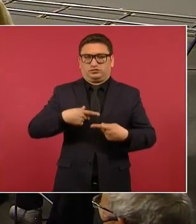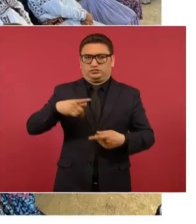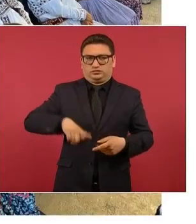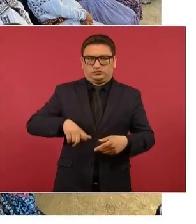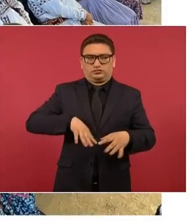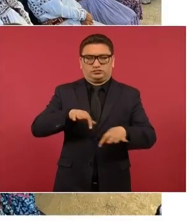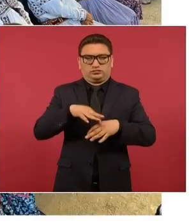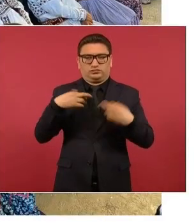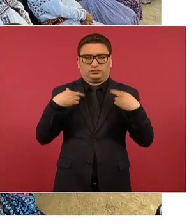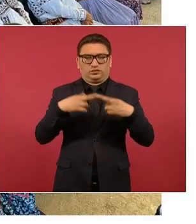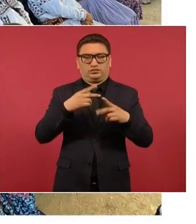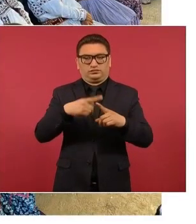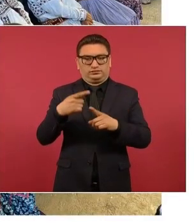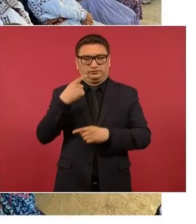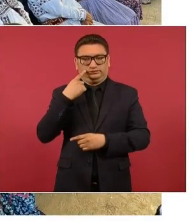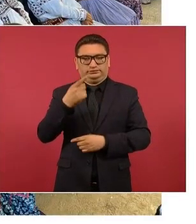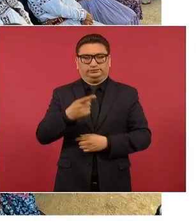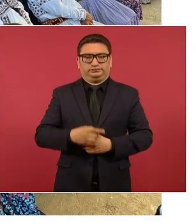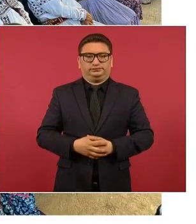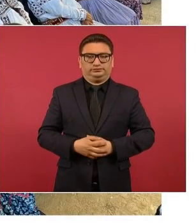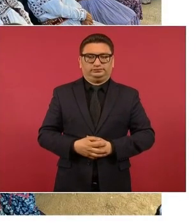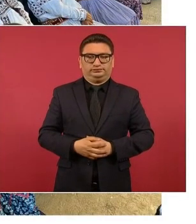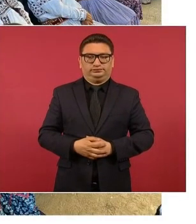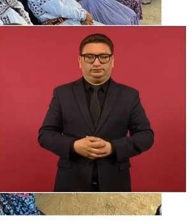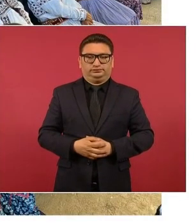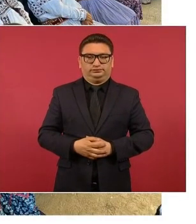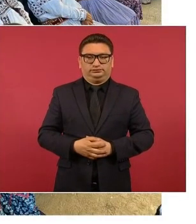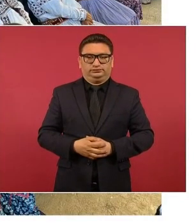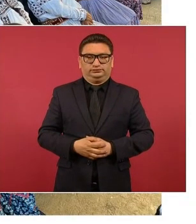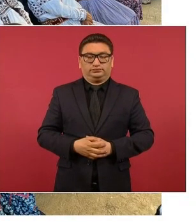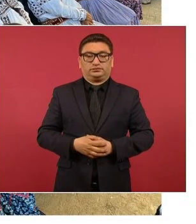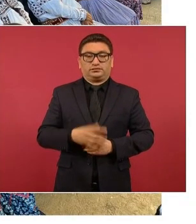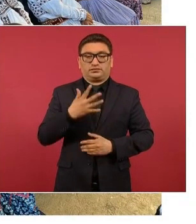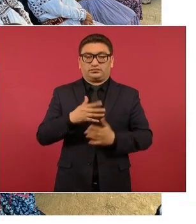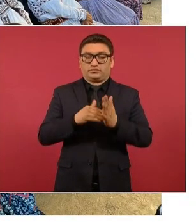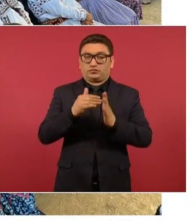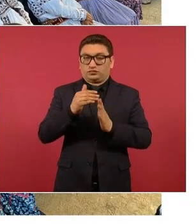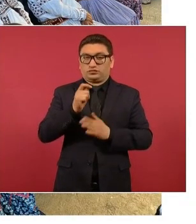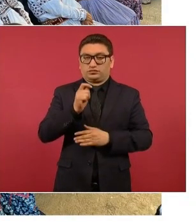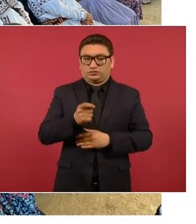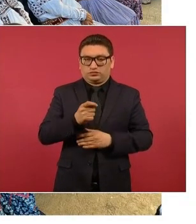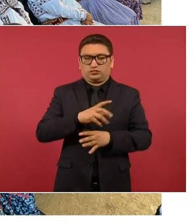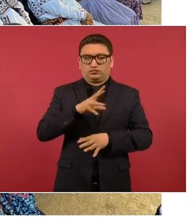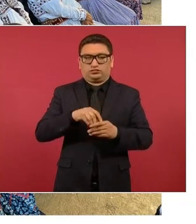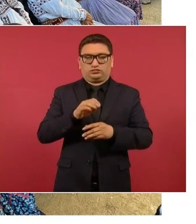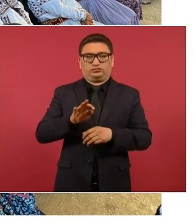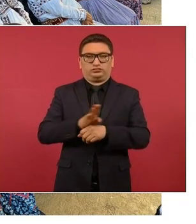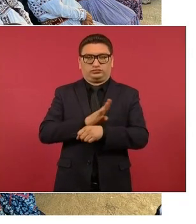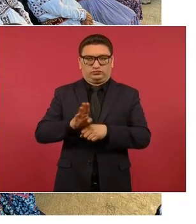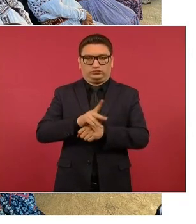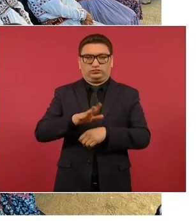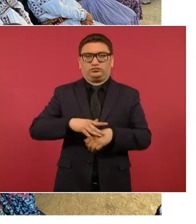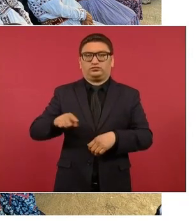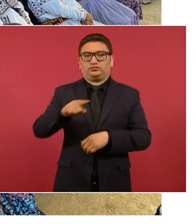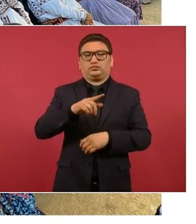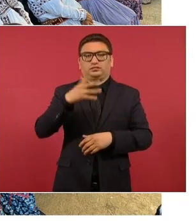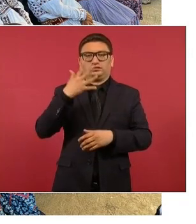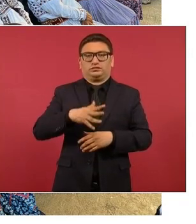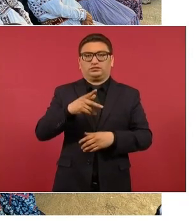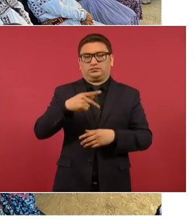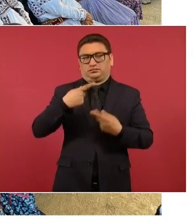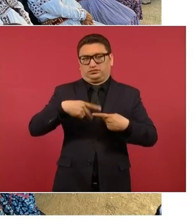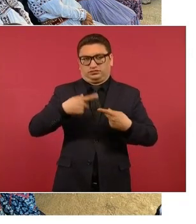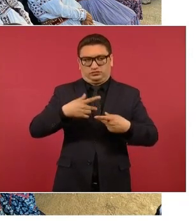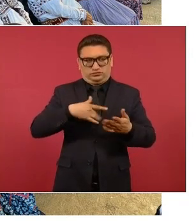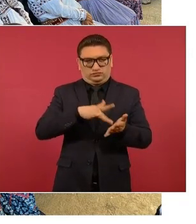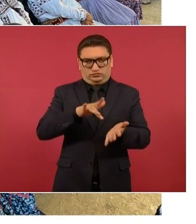como maestros, médicos y policías. Y el restante 5 millones también se ven beneficiados porque se aumenta el poder adquisitivo de la